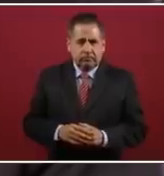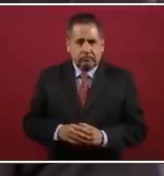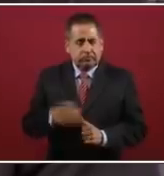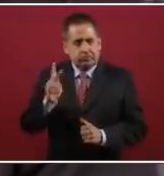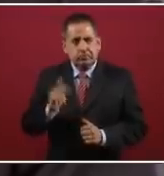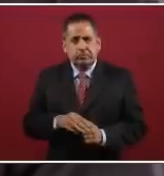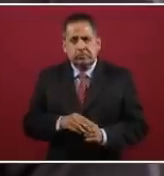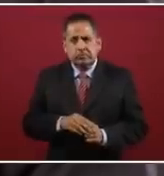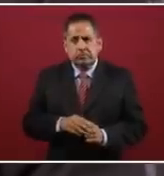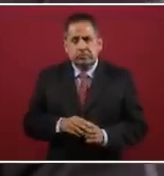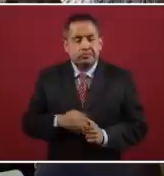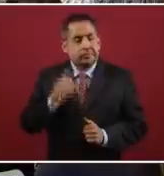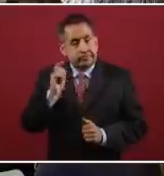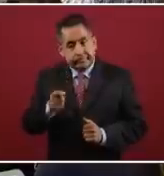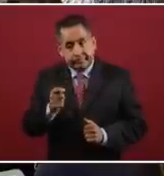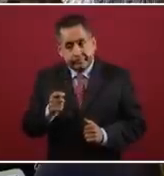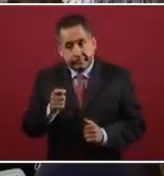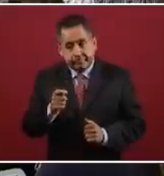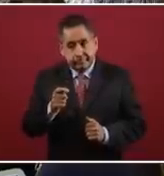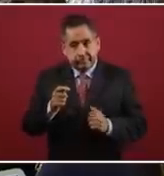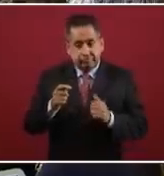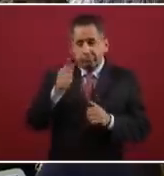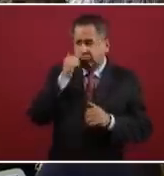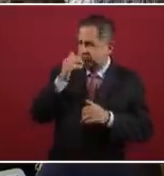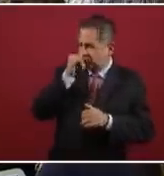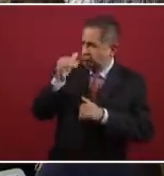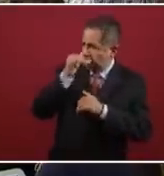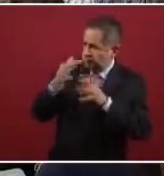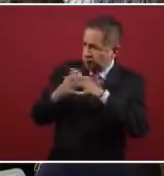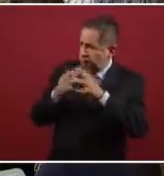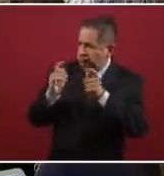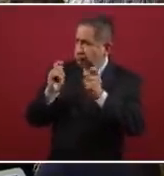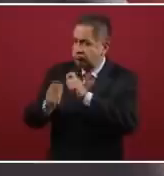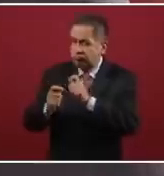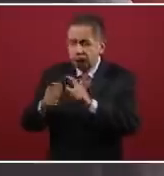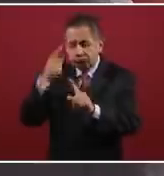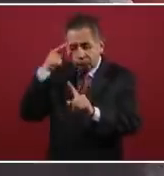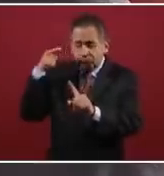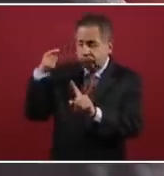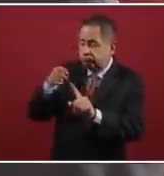Pero aunque se trate de transformar por la vía violenta, el objetivo es